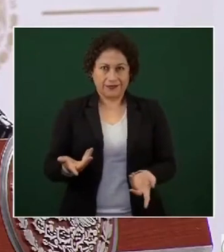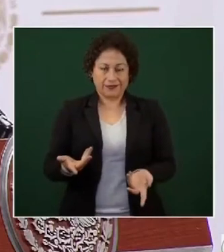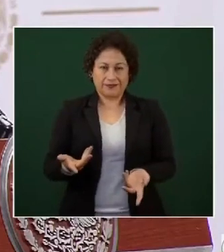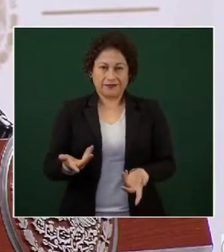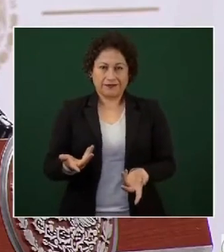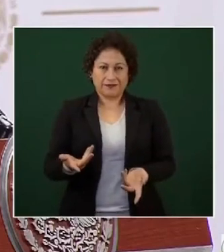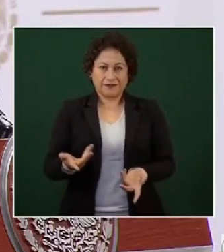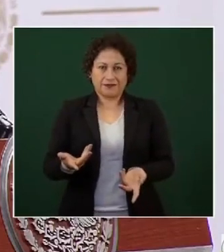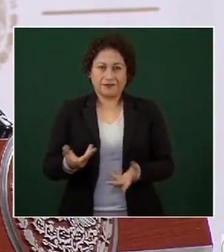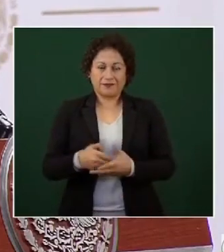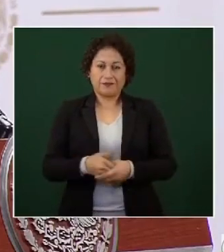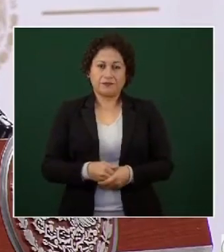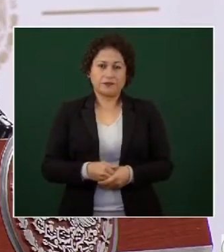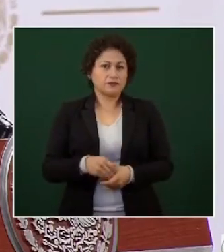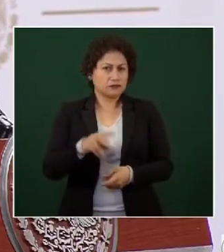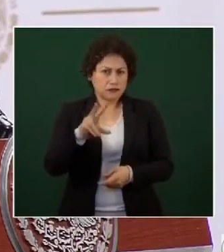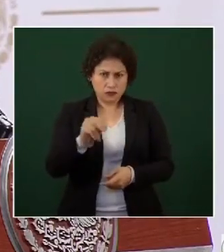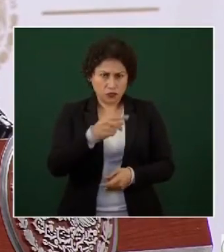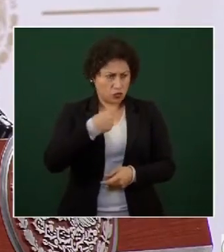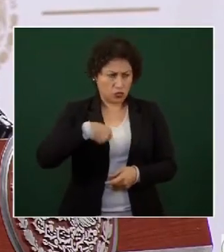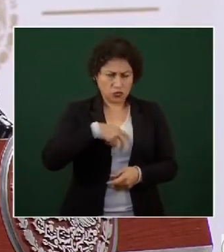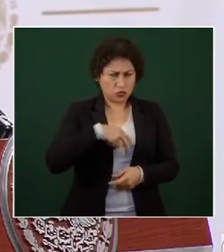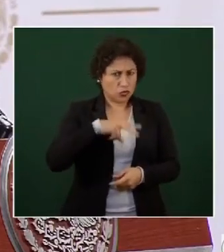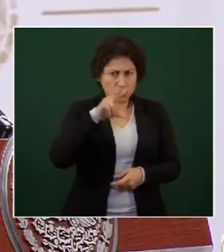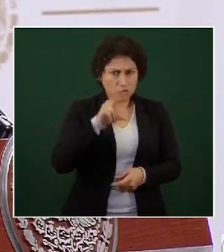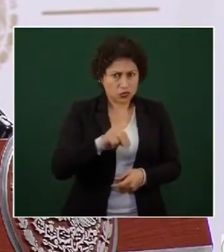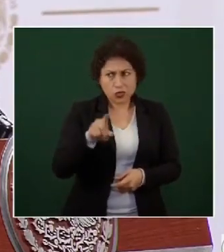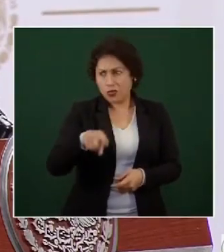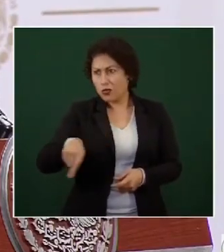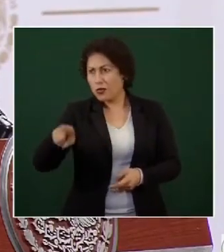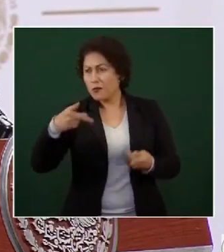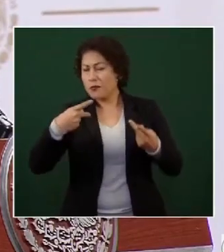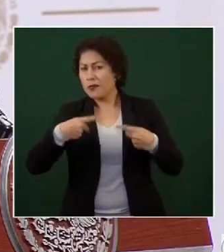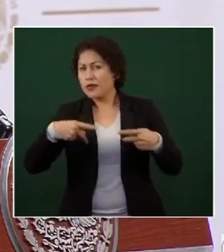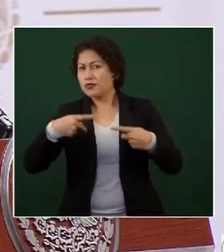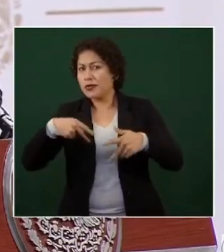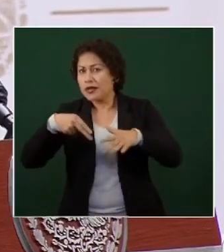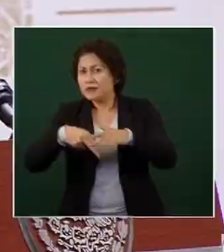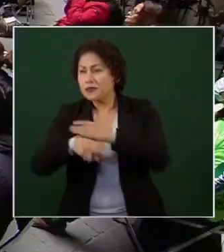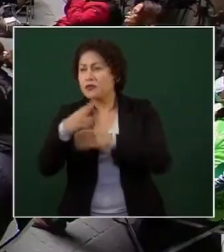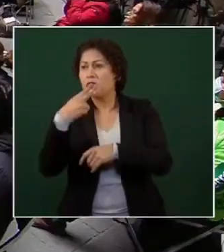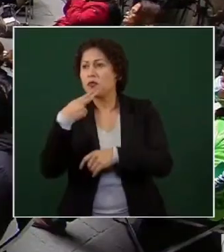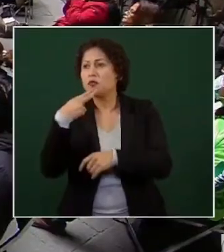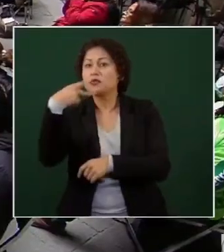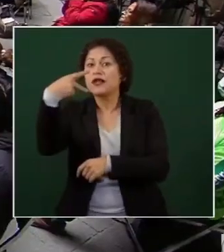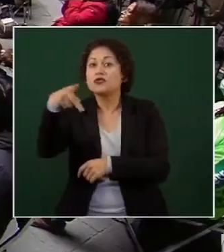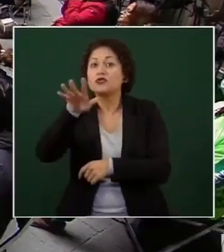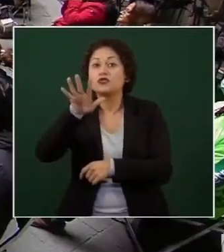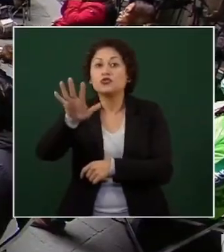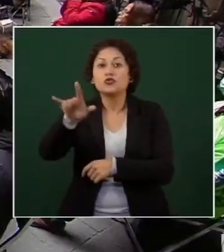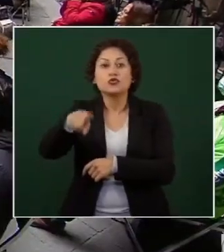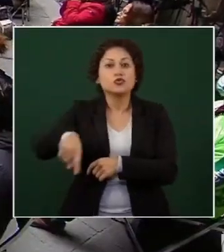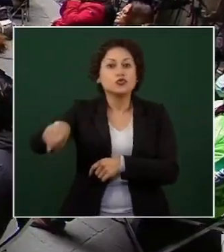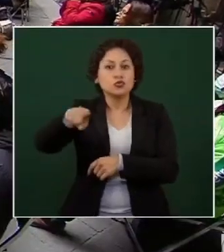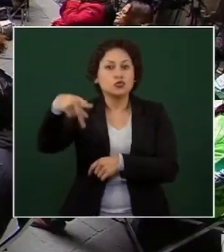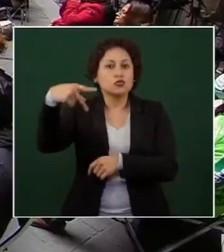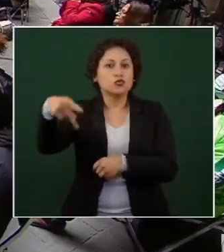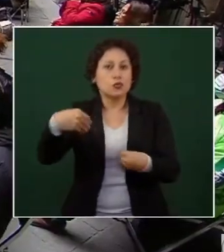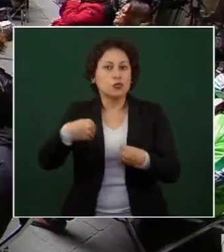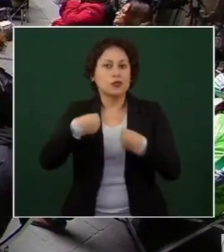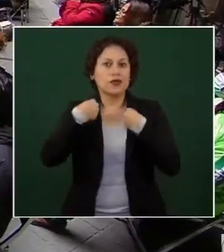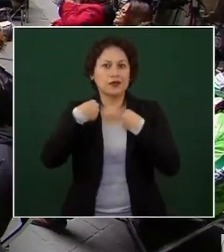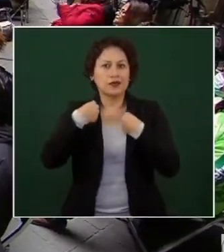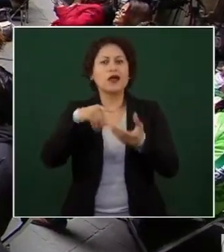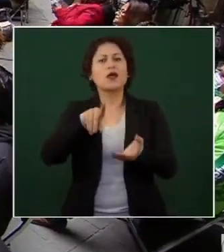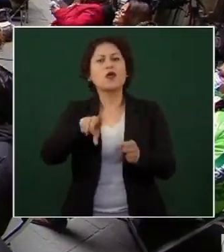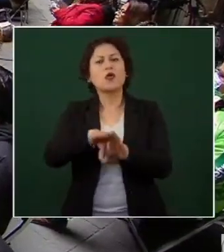sino los que necesitan el metro. Vivir, ¿sí?, con la psicosis